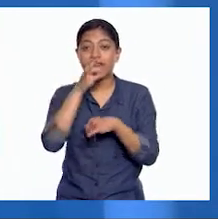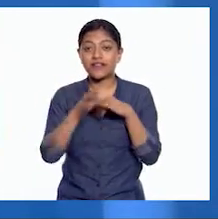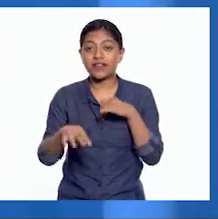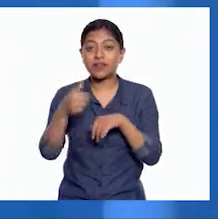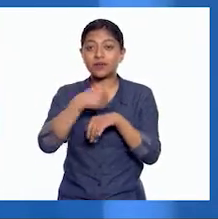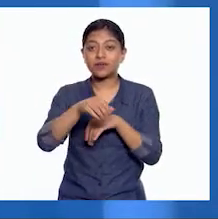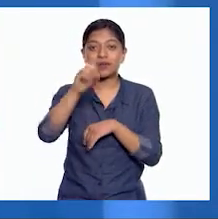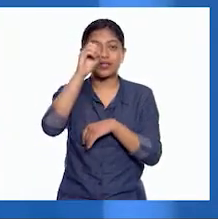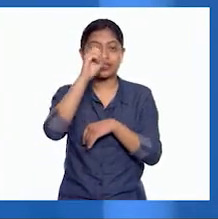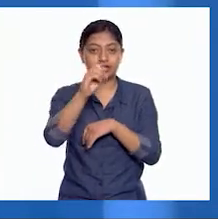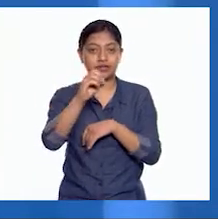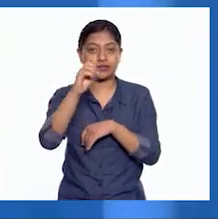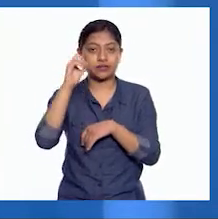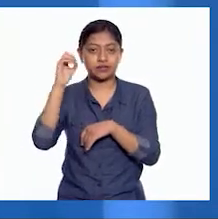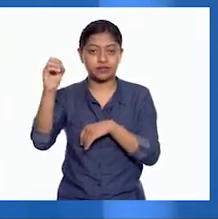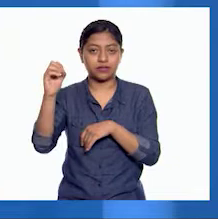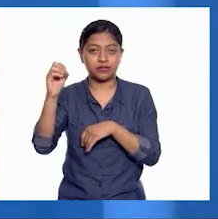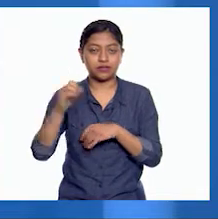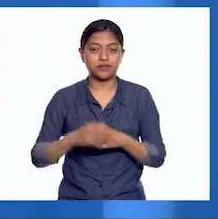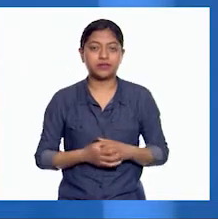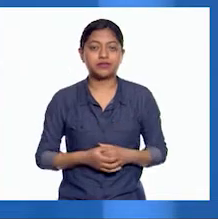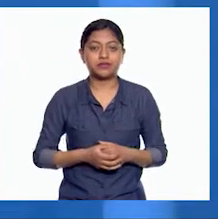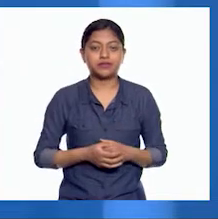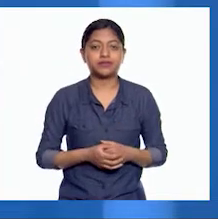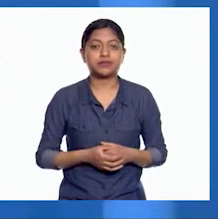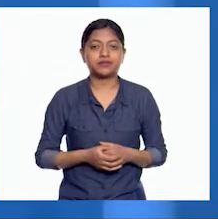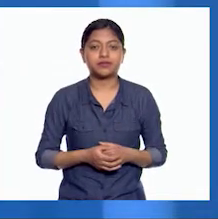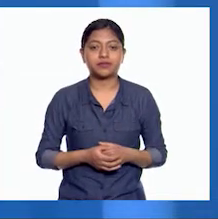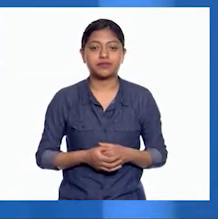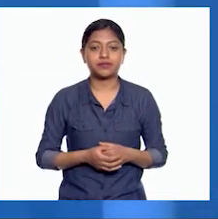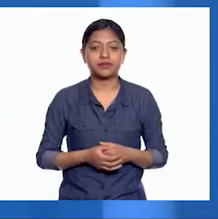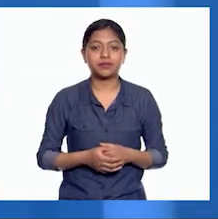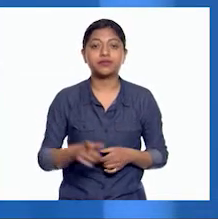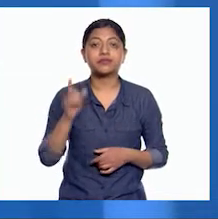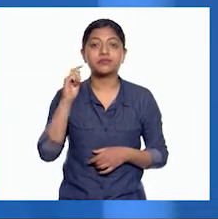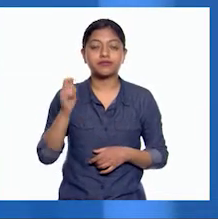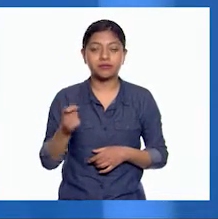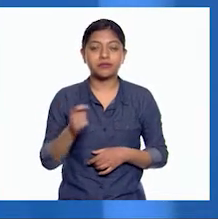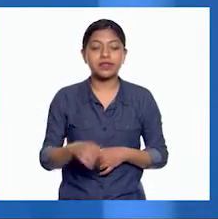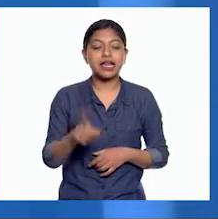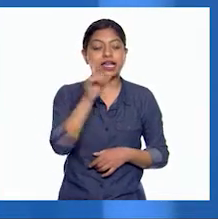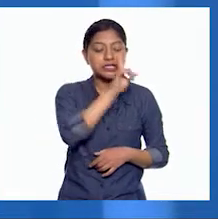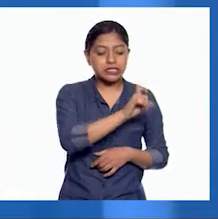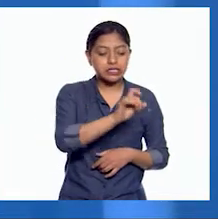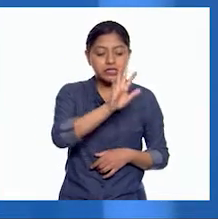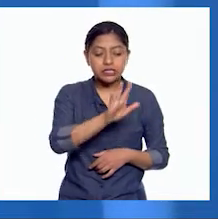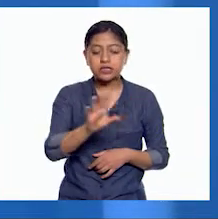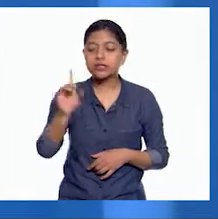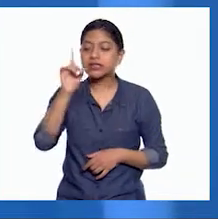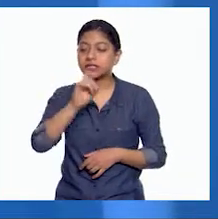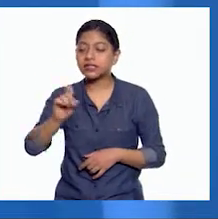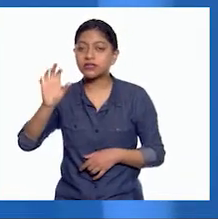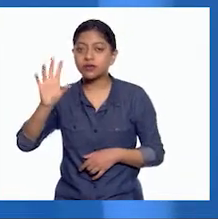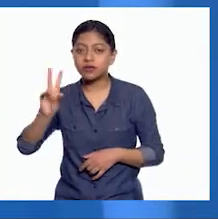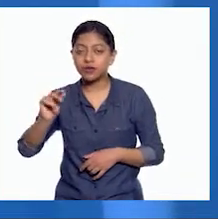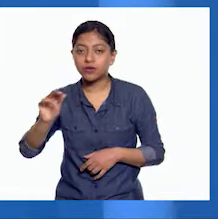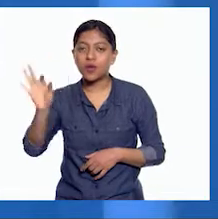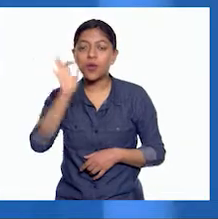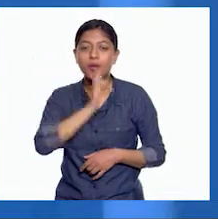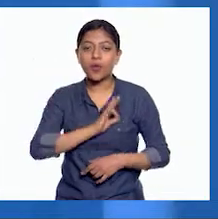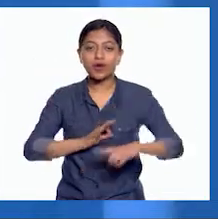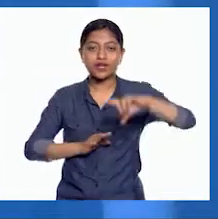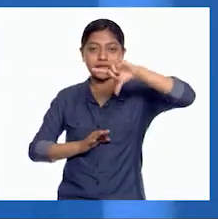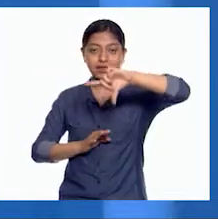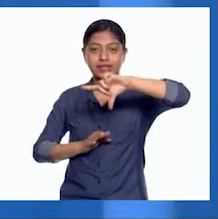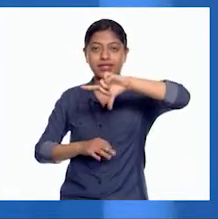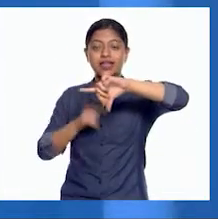así que significa que... En cero. Así que significa que las dos cantidades se pueden dividir entre 10. Me estaba